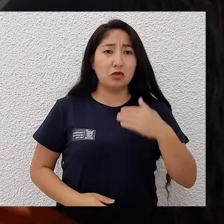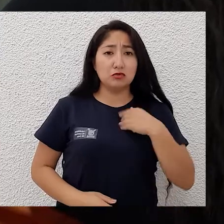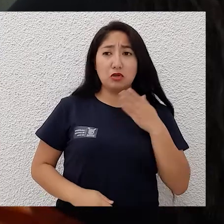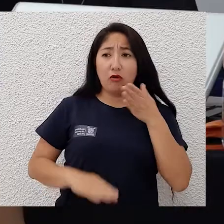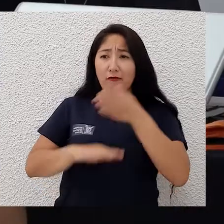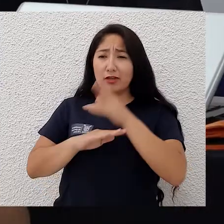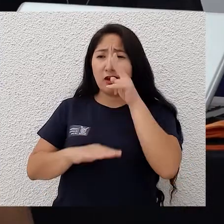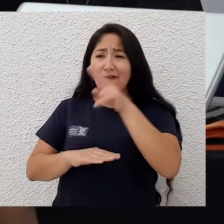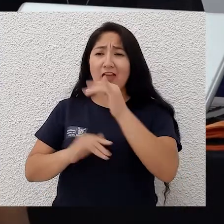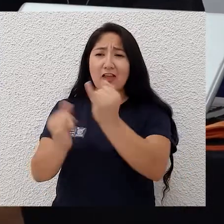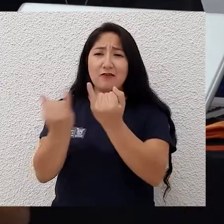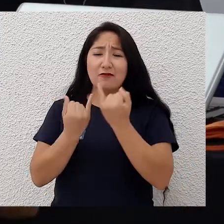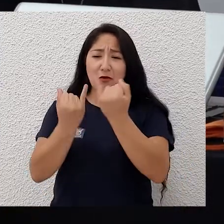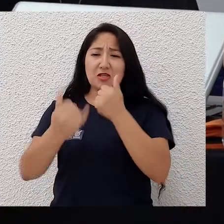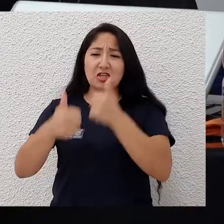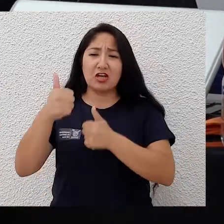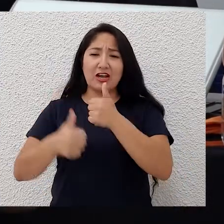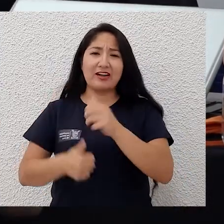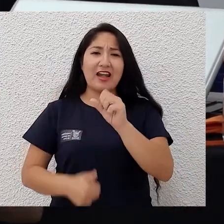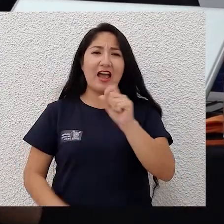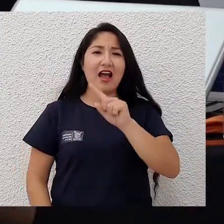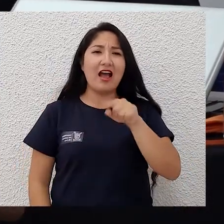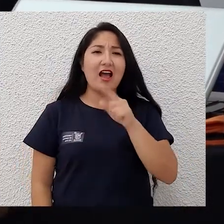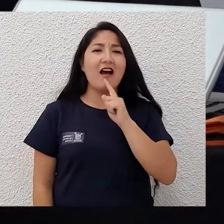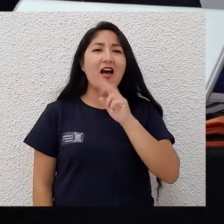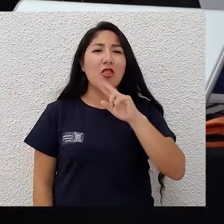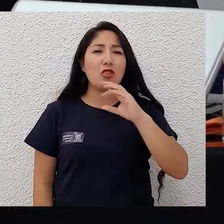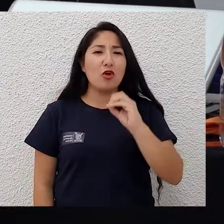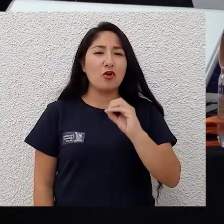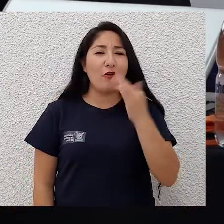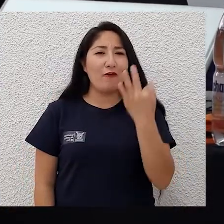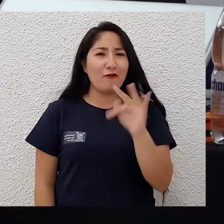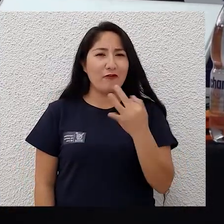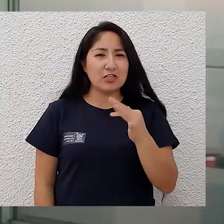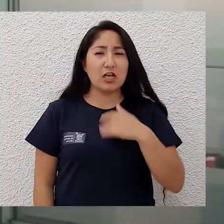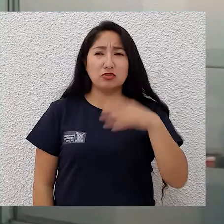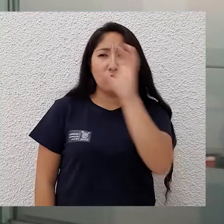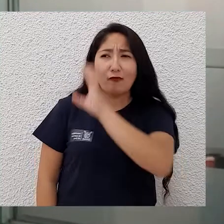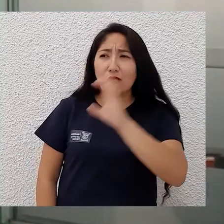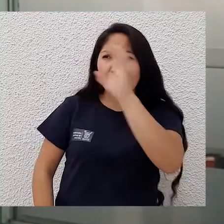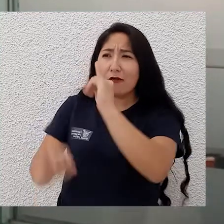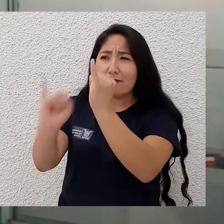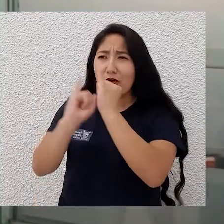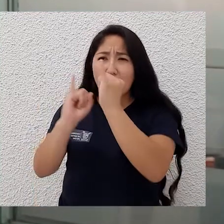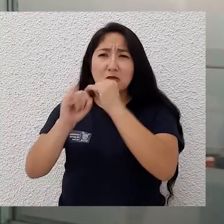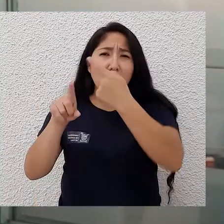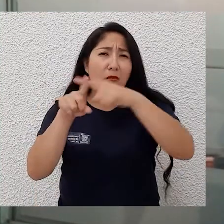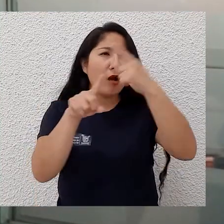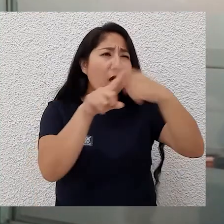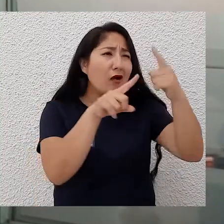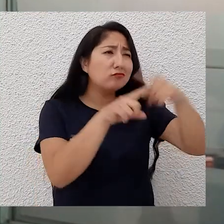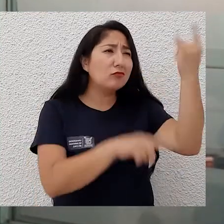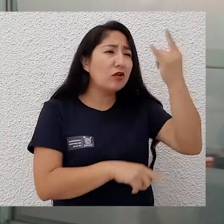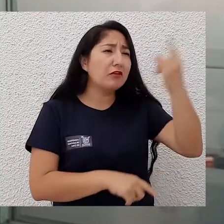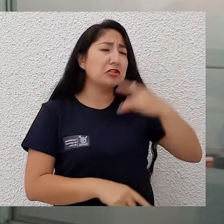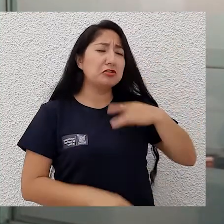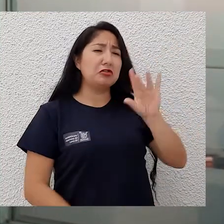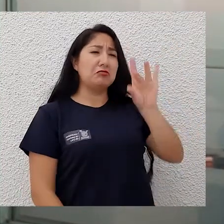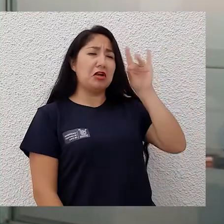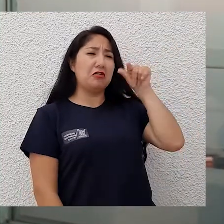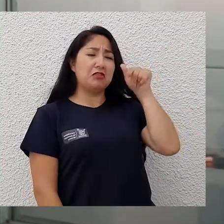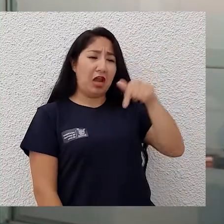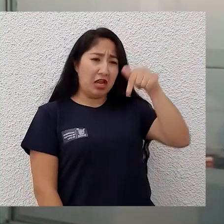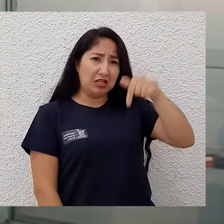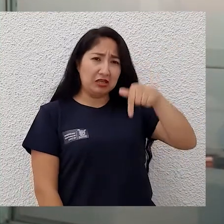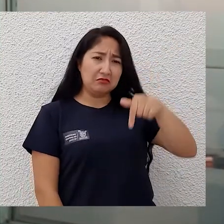Vine a ver información sobre la carrera de astrofísica con mención en ciencia de datos. Busqué información de varias universidades y encontré las carreras que me llamaban